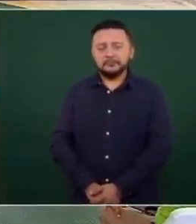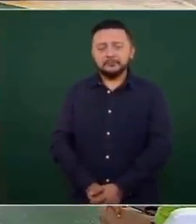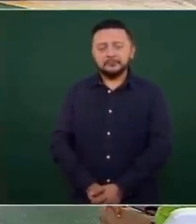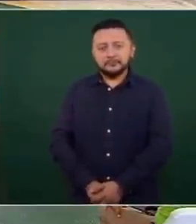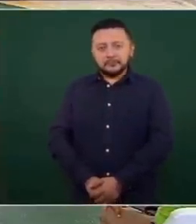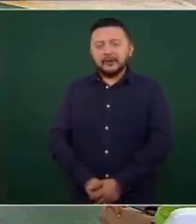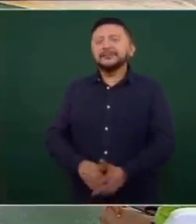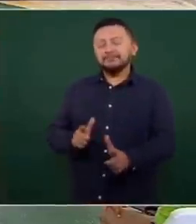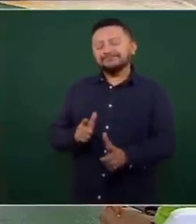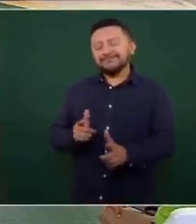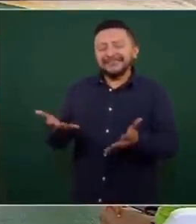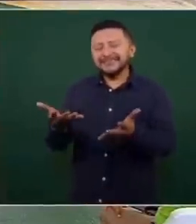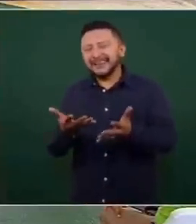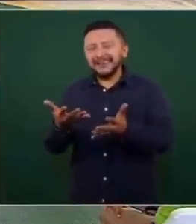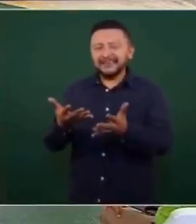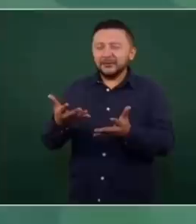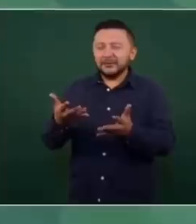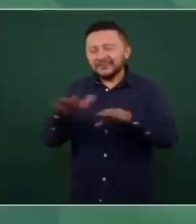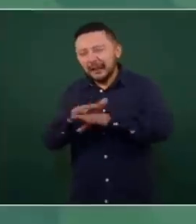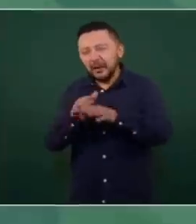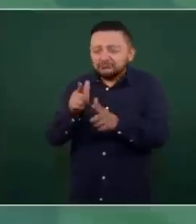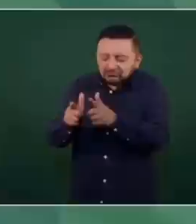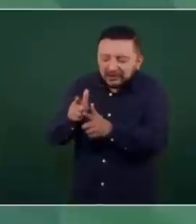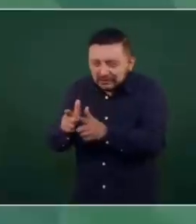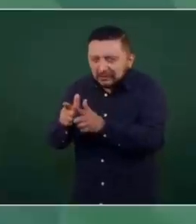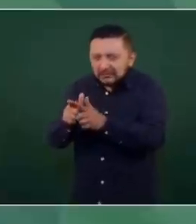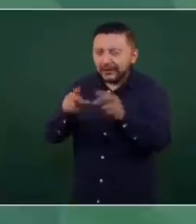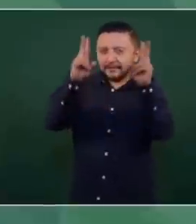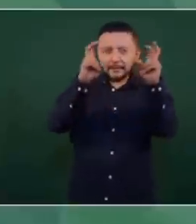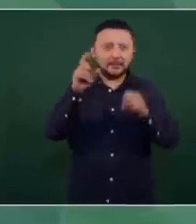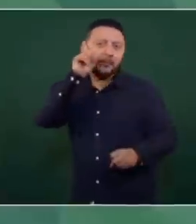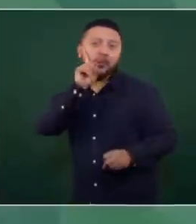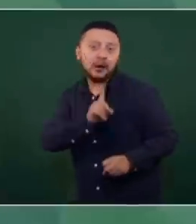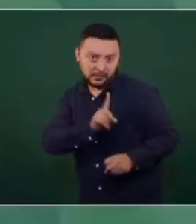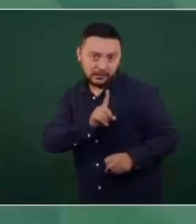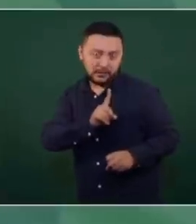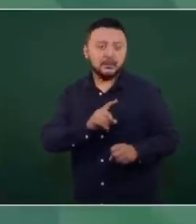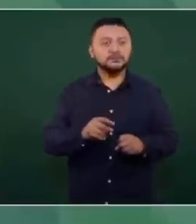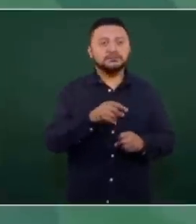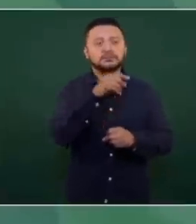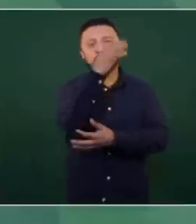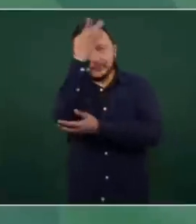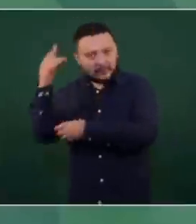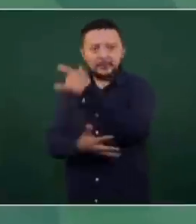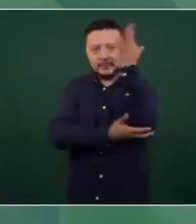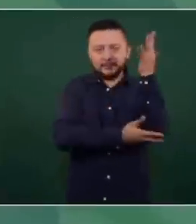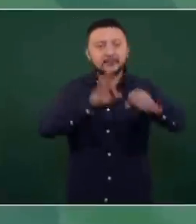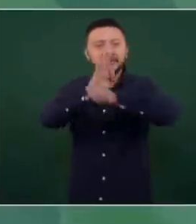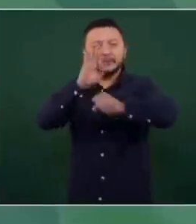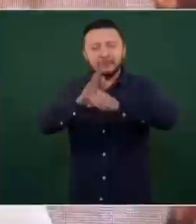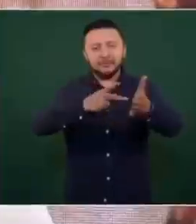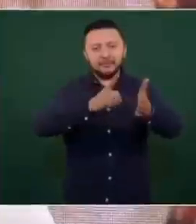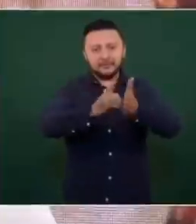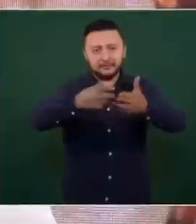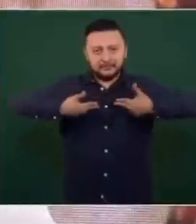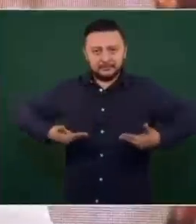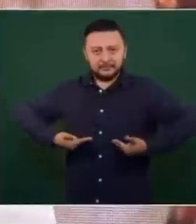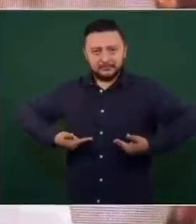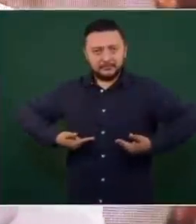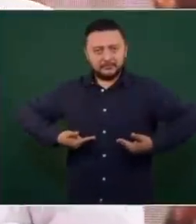se alentó mucho, incluso por ellos mismos, el feminismo, el ecologismo, la defensa de los derechos humanos,